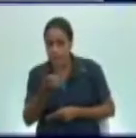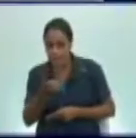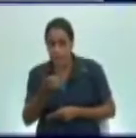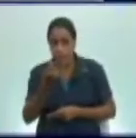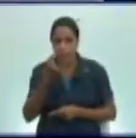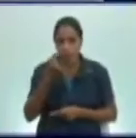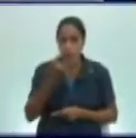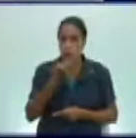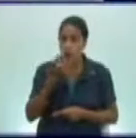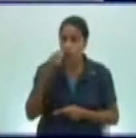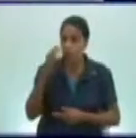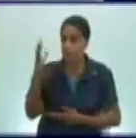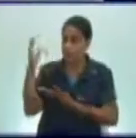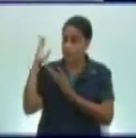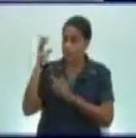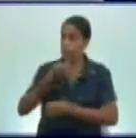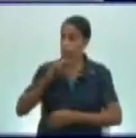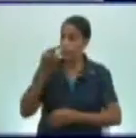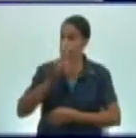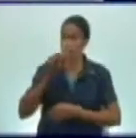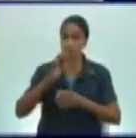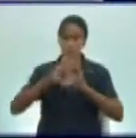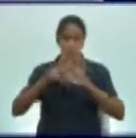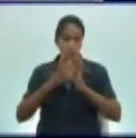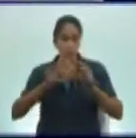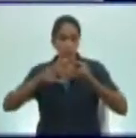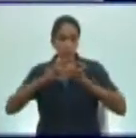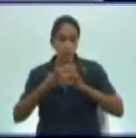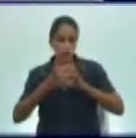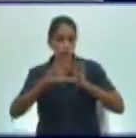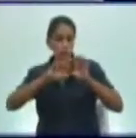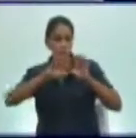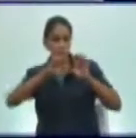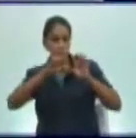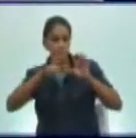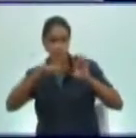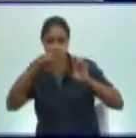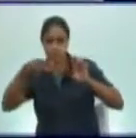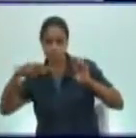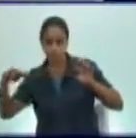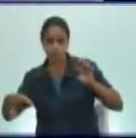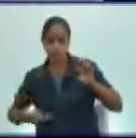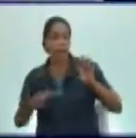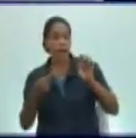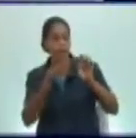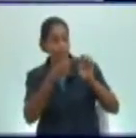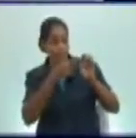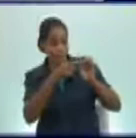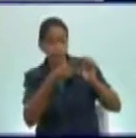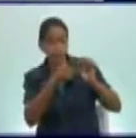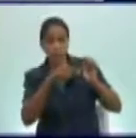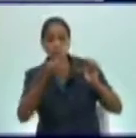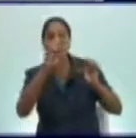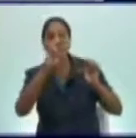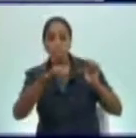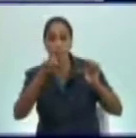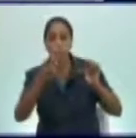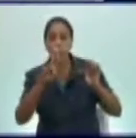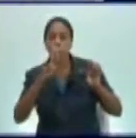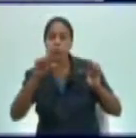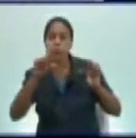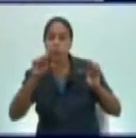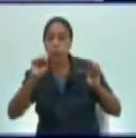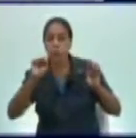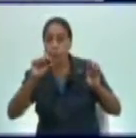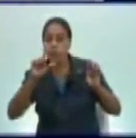Ustedes pueden estar viendo aquí, en esta imagen, la presencia de los músculos que se presentan de forma circular y también